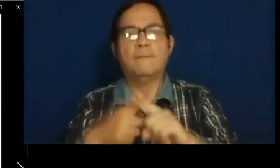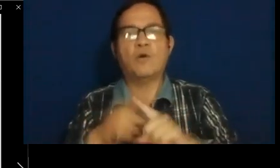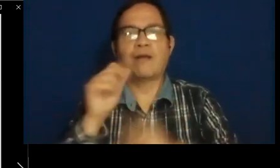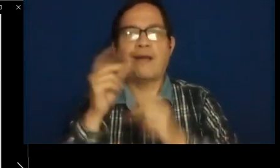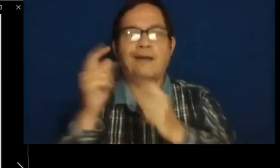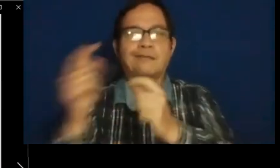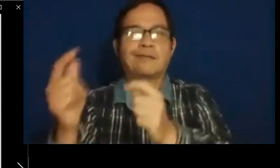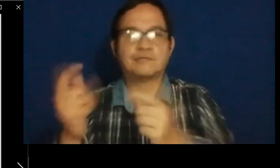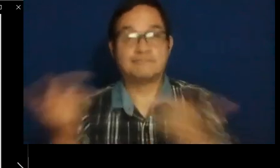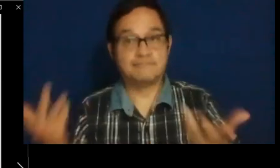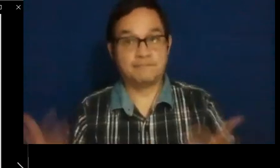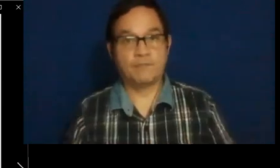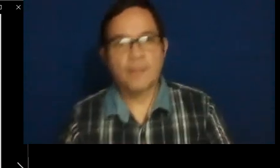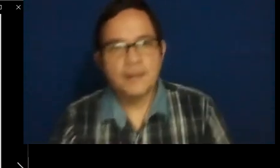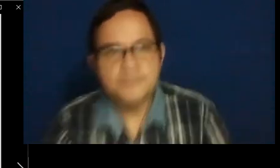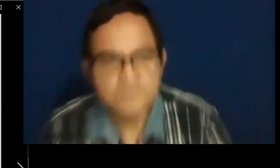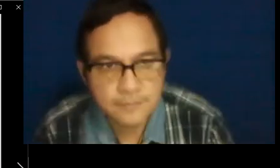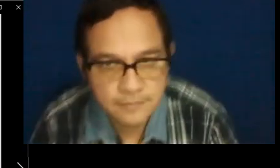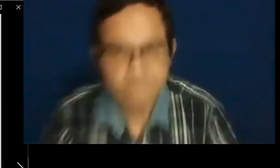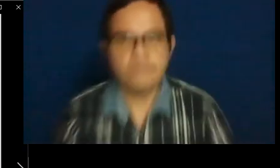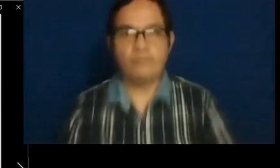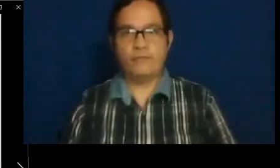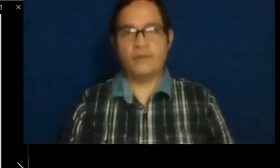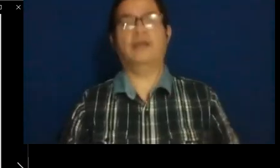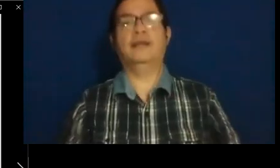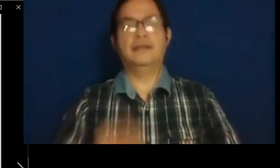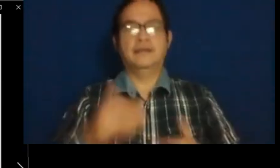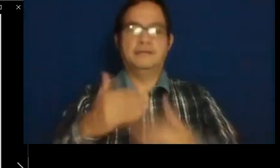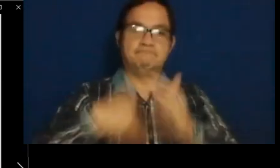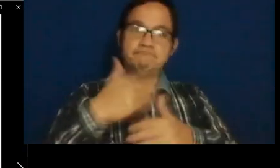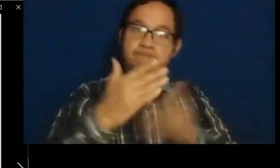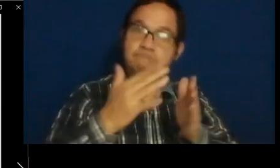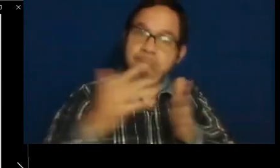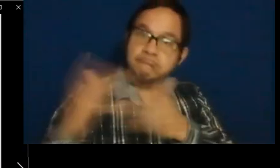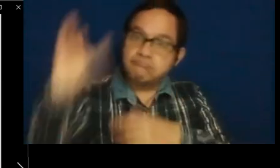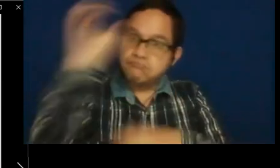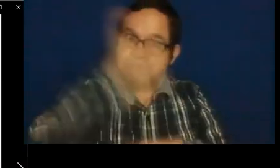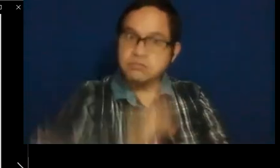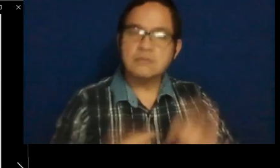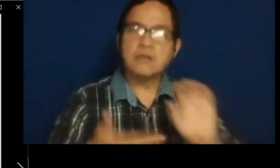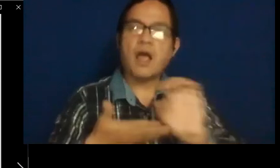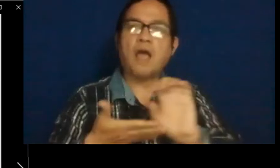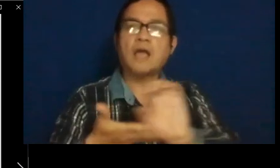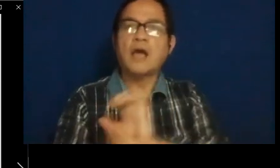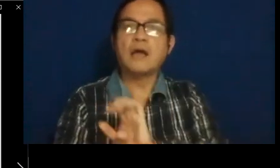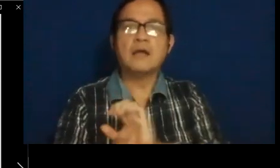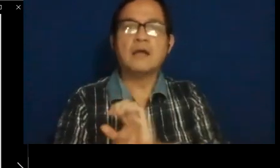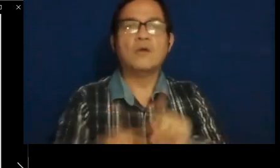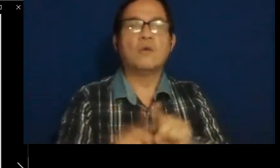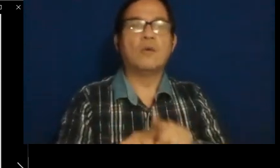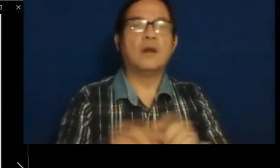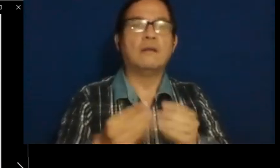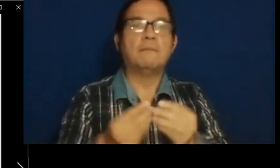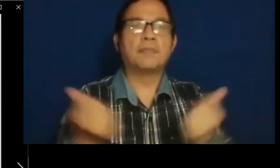aceleración. ¿Listo? Entonces, paso aquí a esta parte y me doy cuenta que la fricción al parecer mágicamente